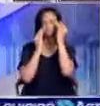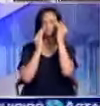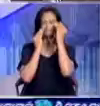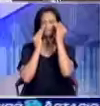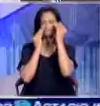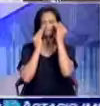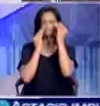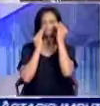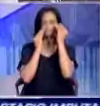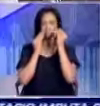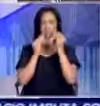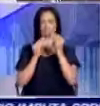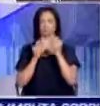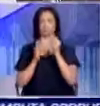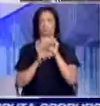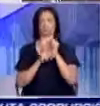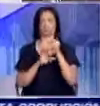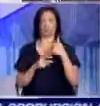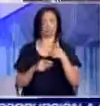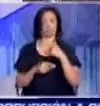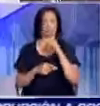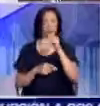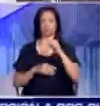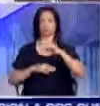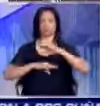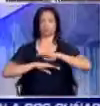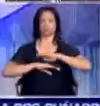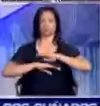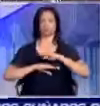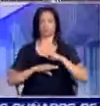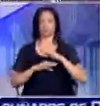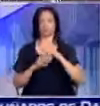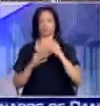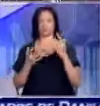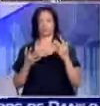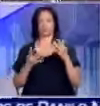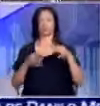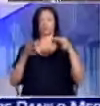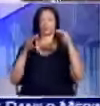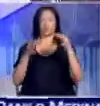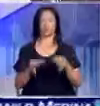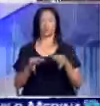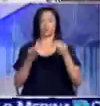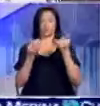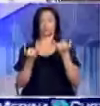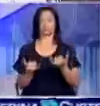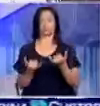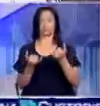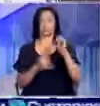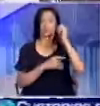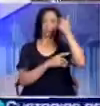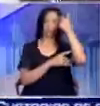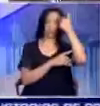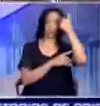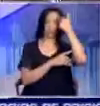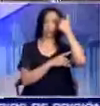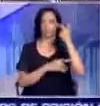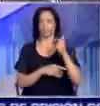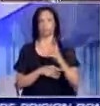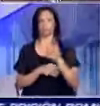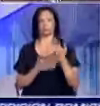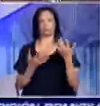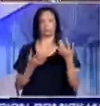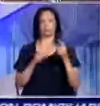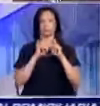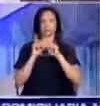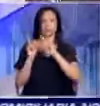situación yo quedé insatisfecho con la decisión hoy del gobierno y